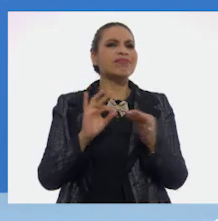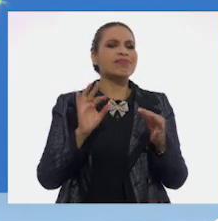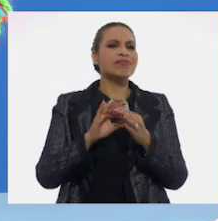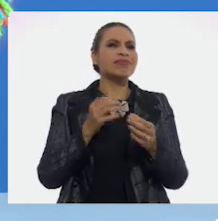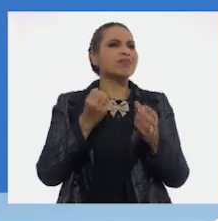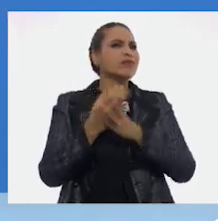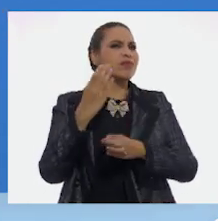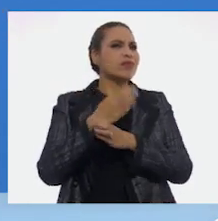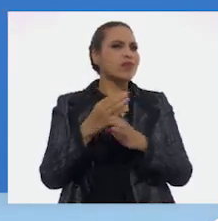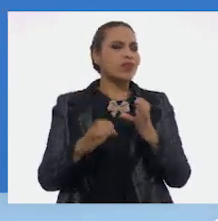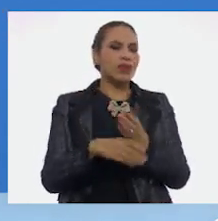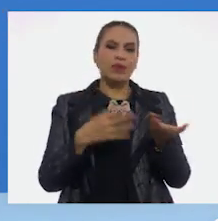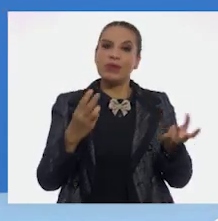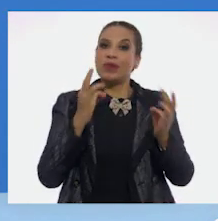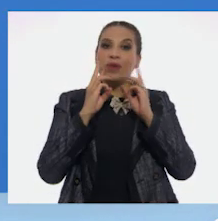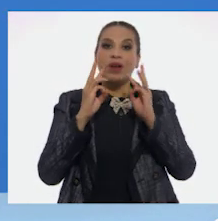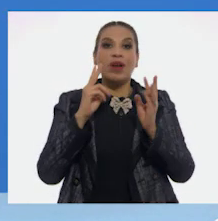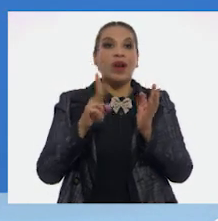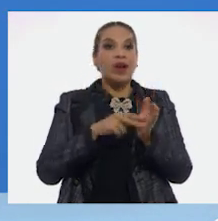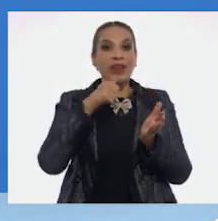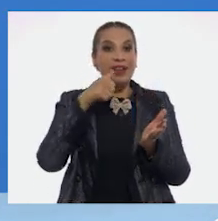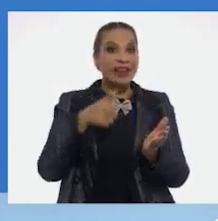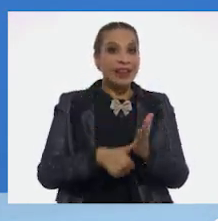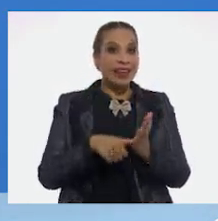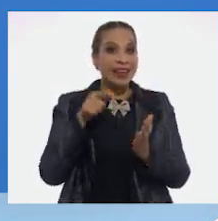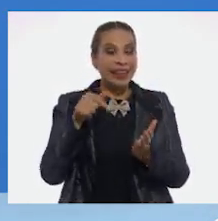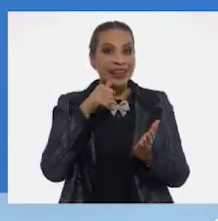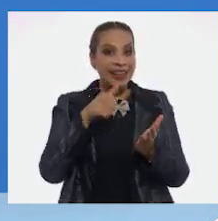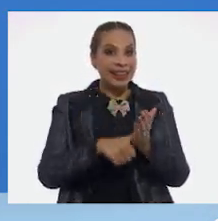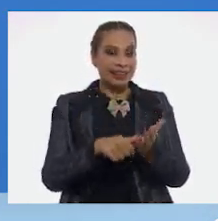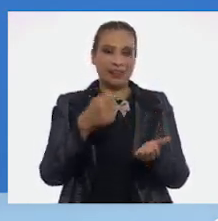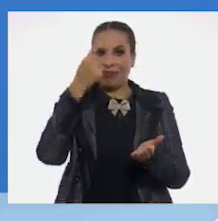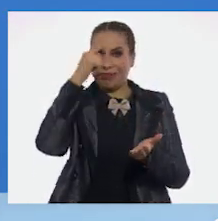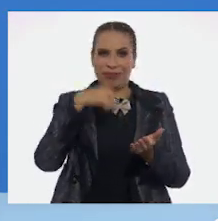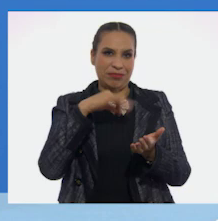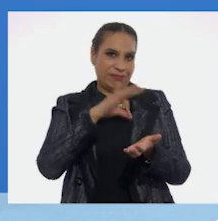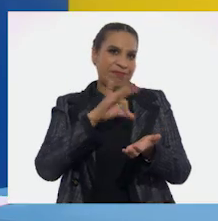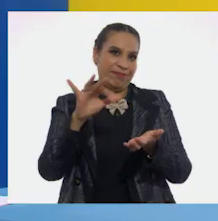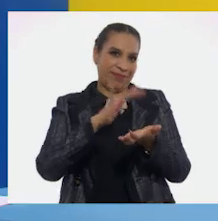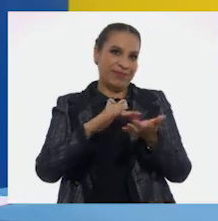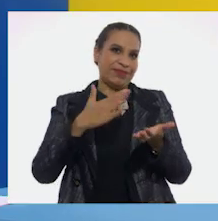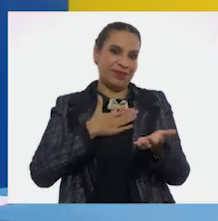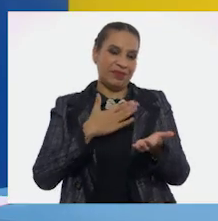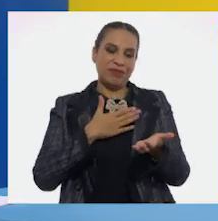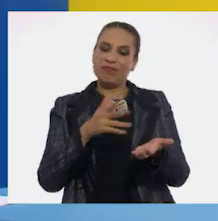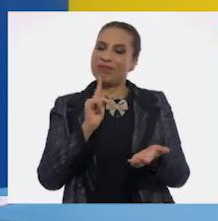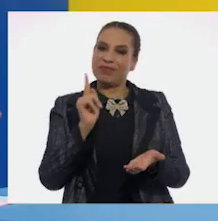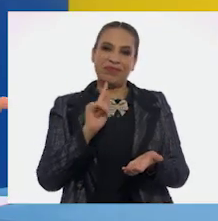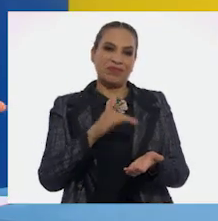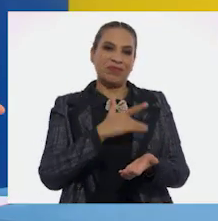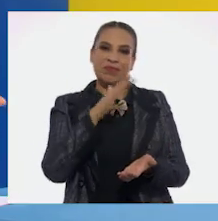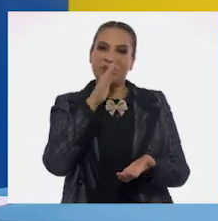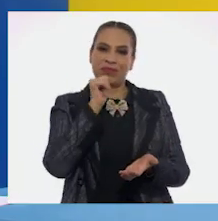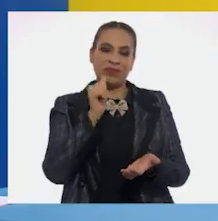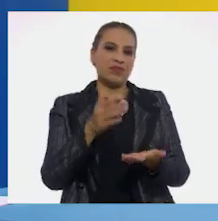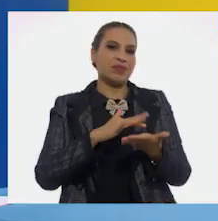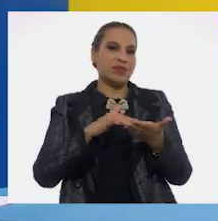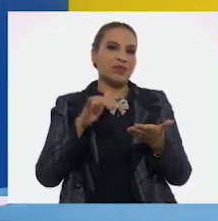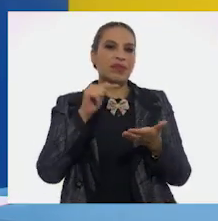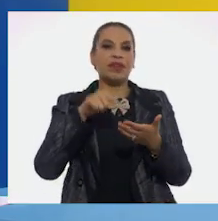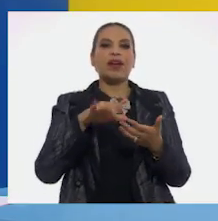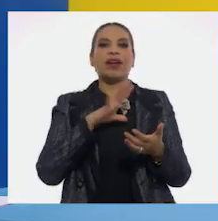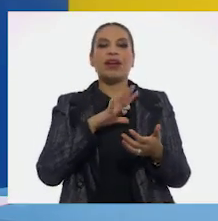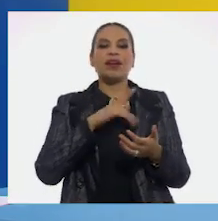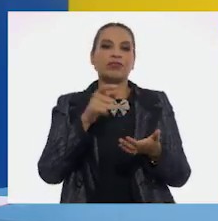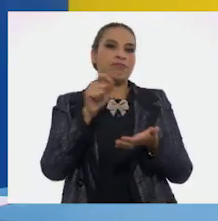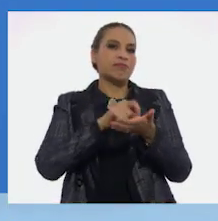estas innovaciones. ¡Guau! ¿Otra carta, maestra? ¿La puedo leer yo, por favor? Lo siento, Ton, no puedes leerla porque esta vez